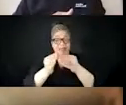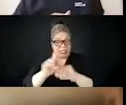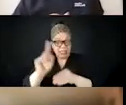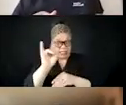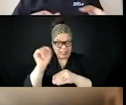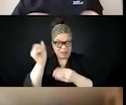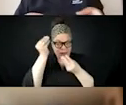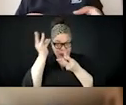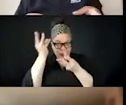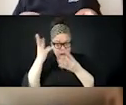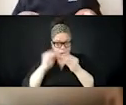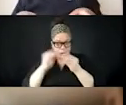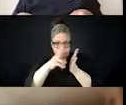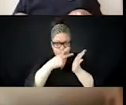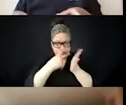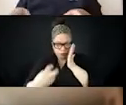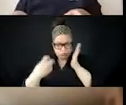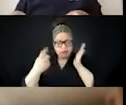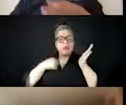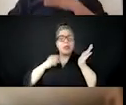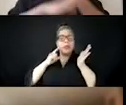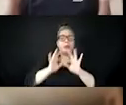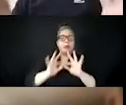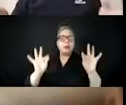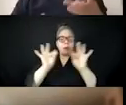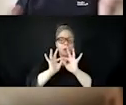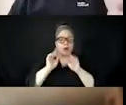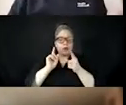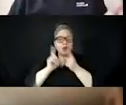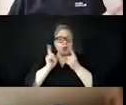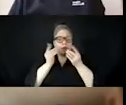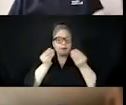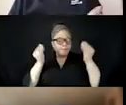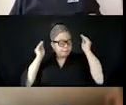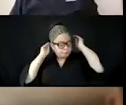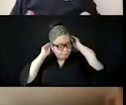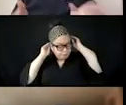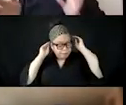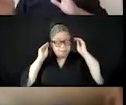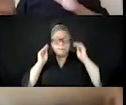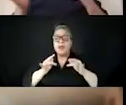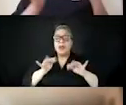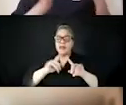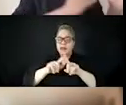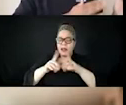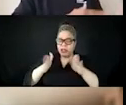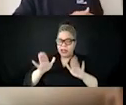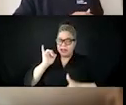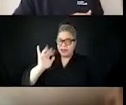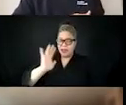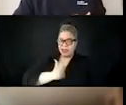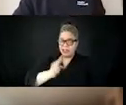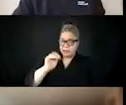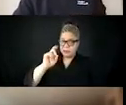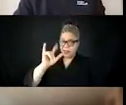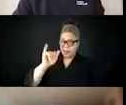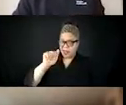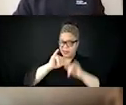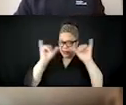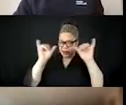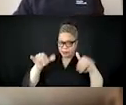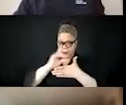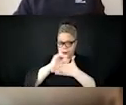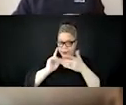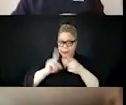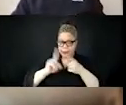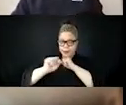mantener las formas en que nuestros sistemas de medios de comunicación están